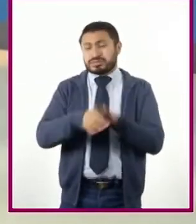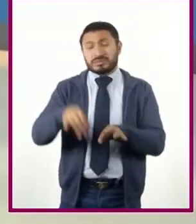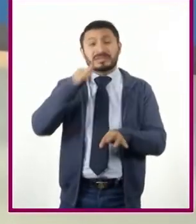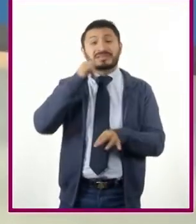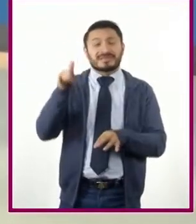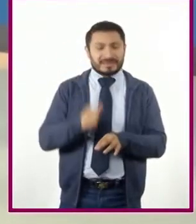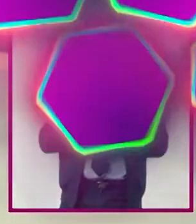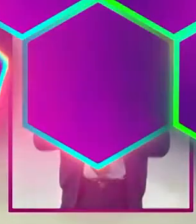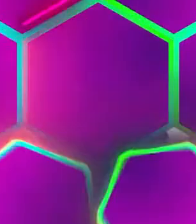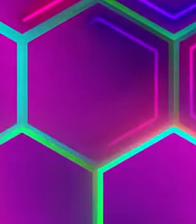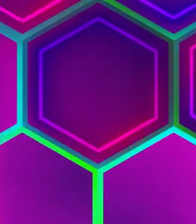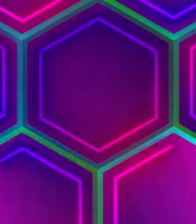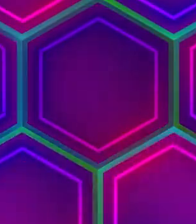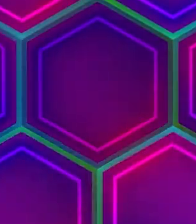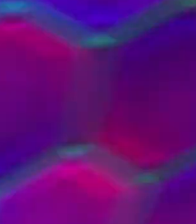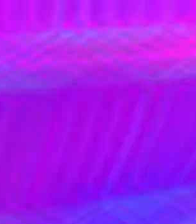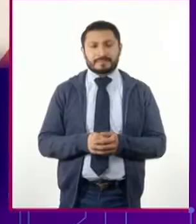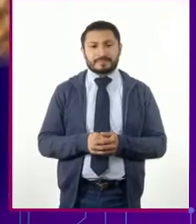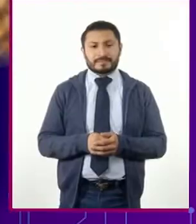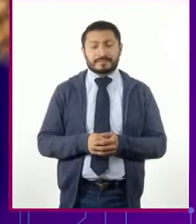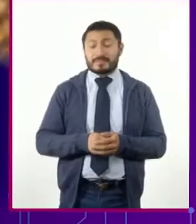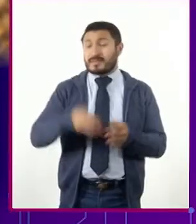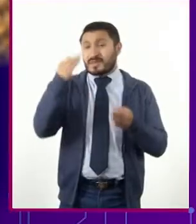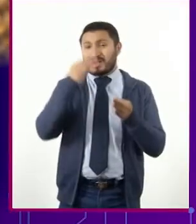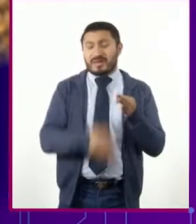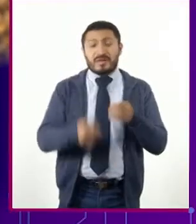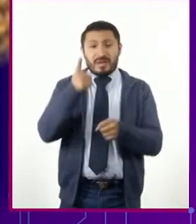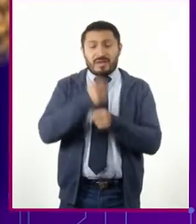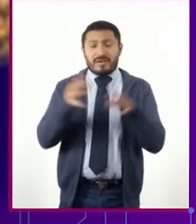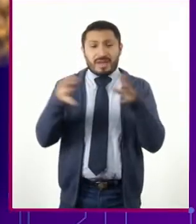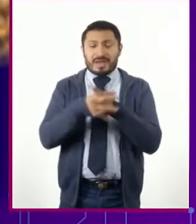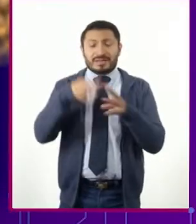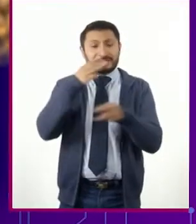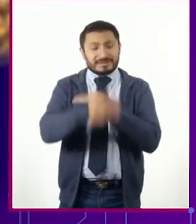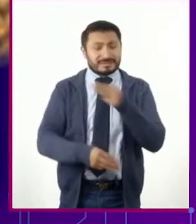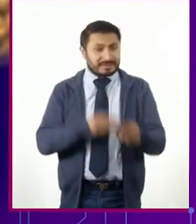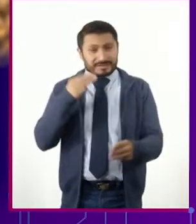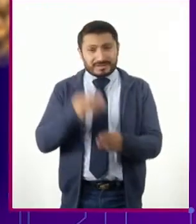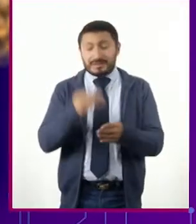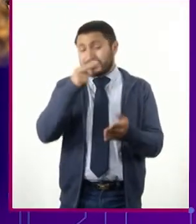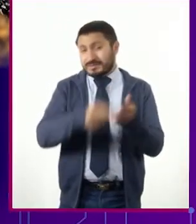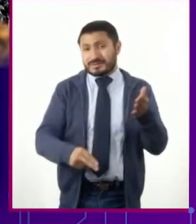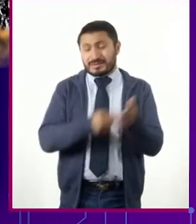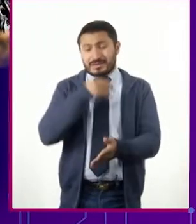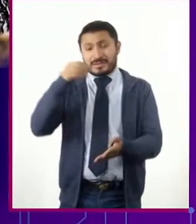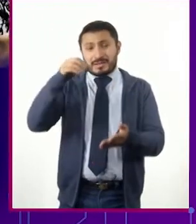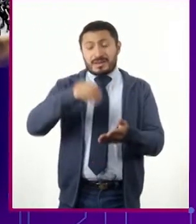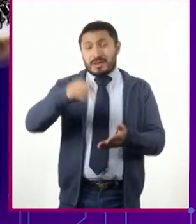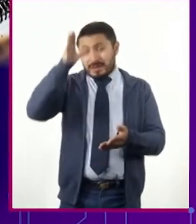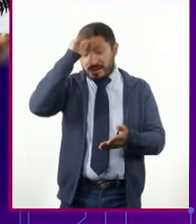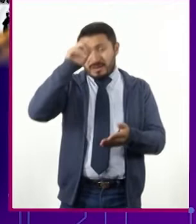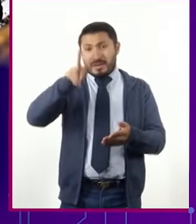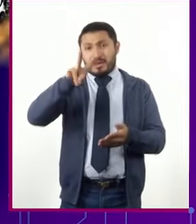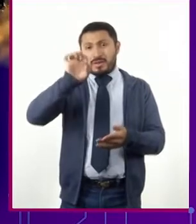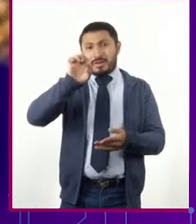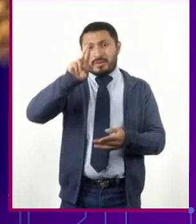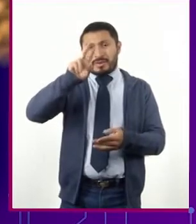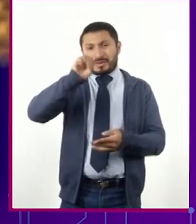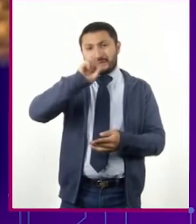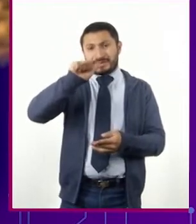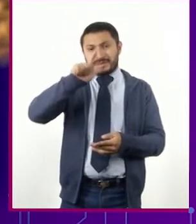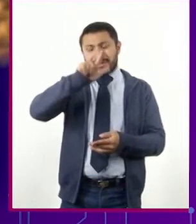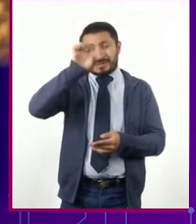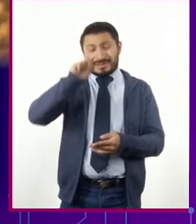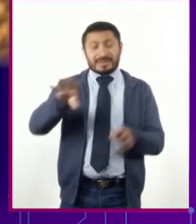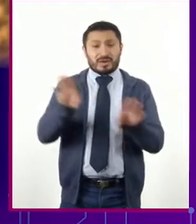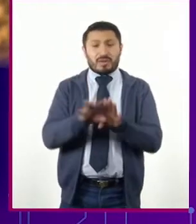italiano. Al finalizar la Primera Guerra Mundial, se firmó el Tratado de Versalles, con graves imposiciones